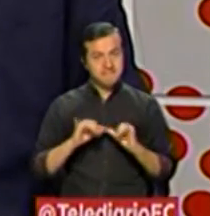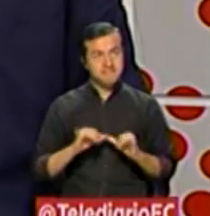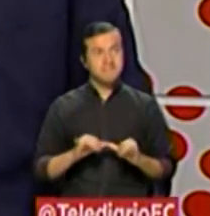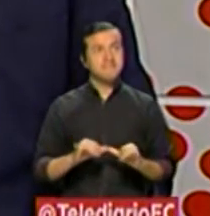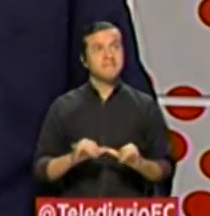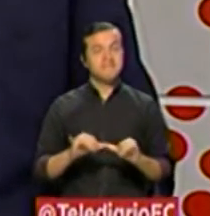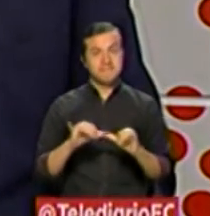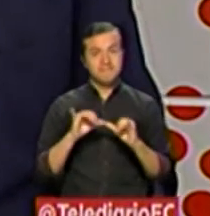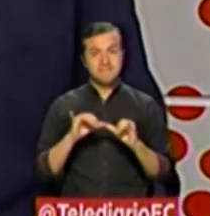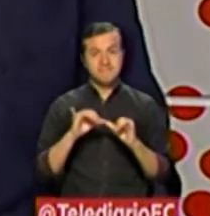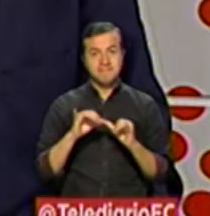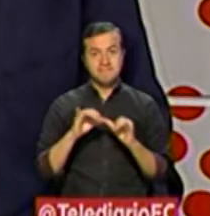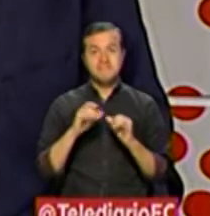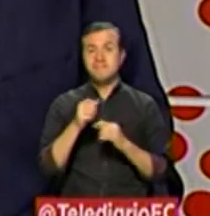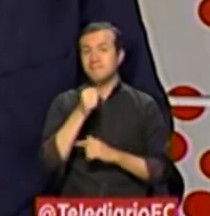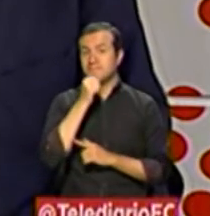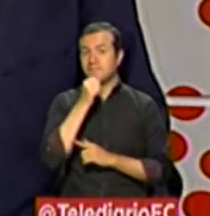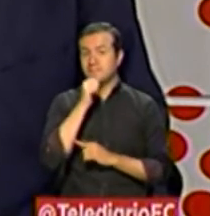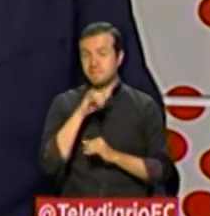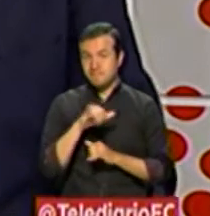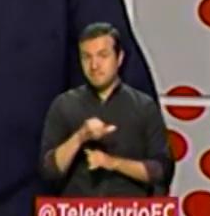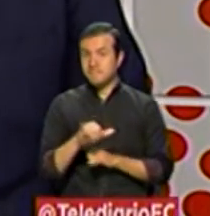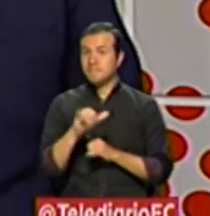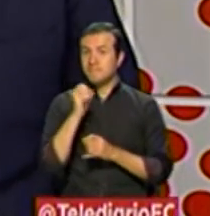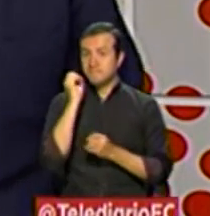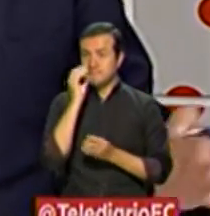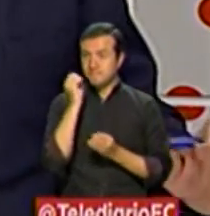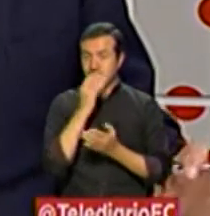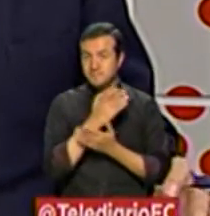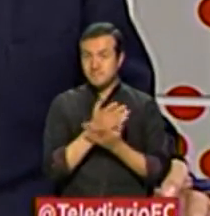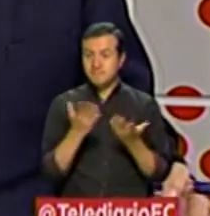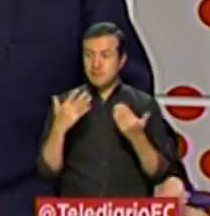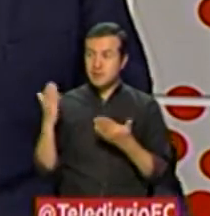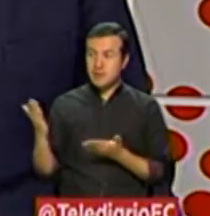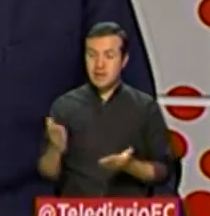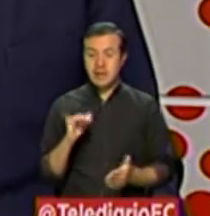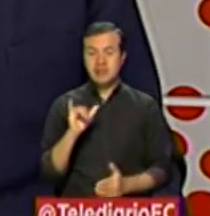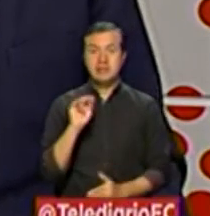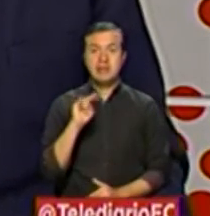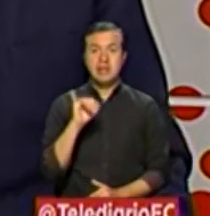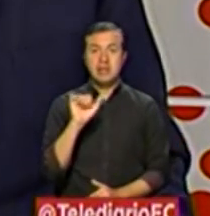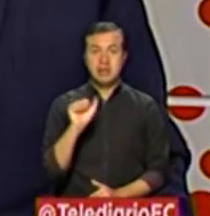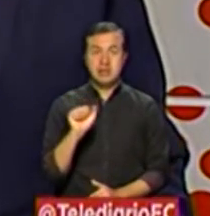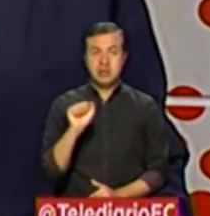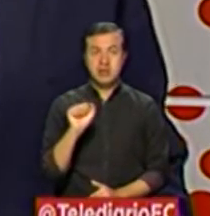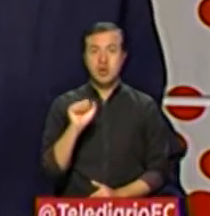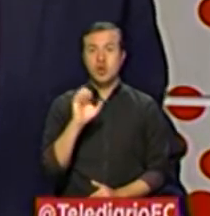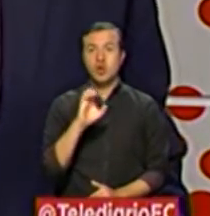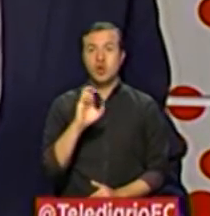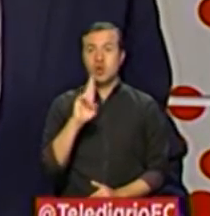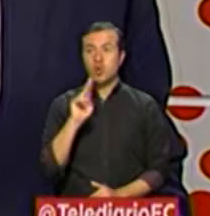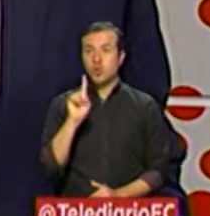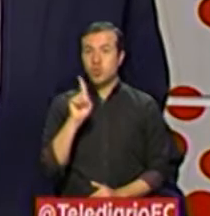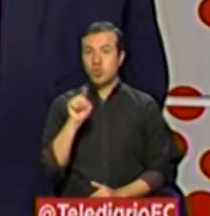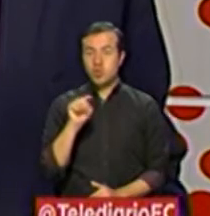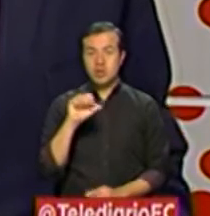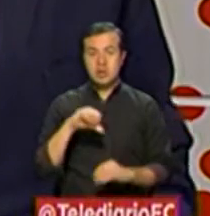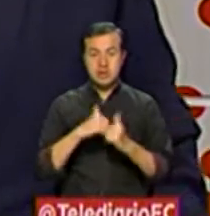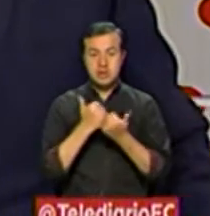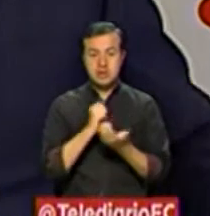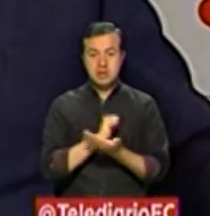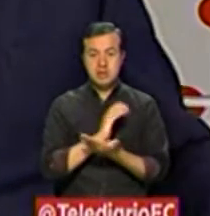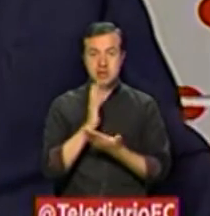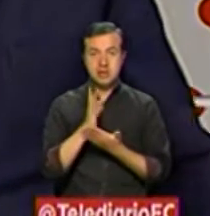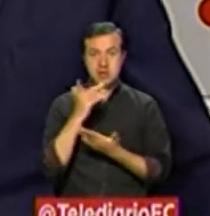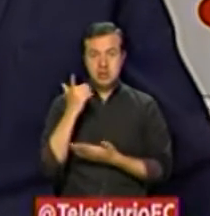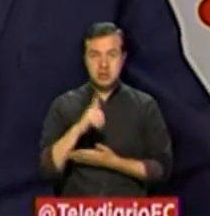este espacio de entrevistas y de información. Está aquí Janine Cruz, asambleísta por la provincia de Loja, integrante de la Comisión